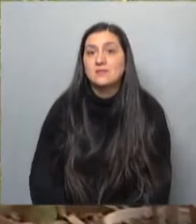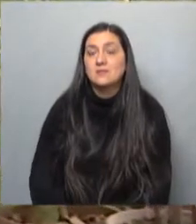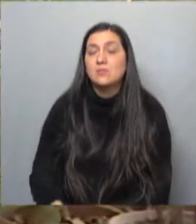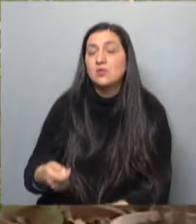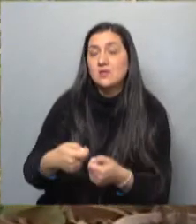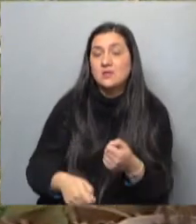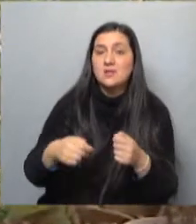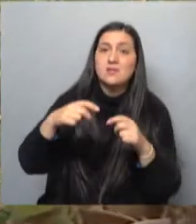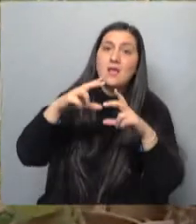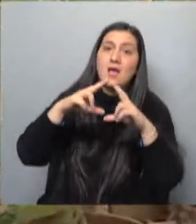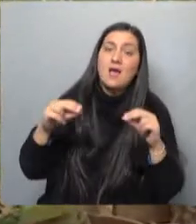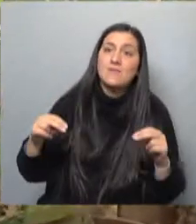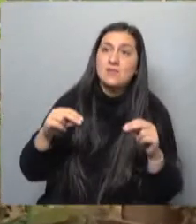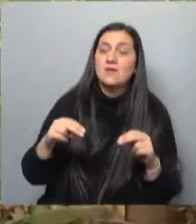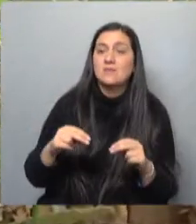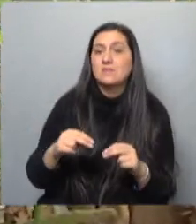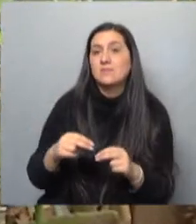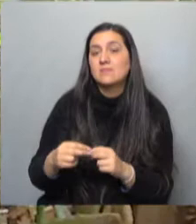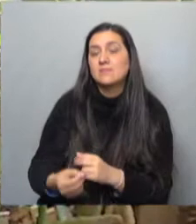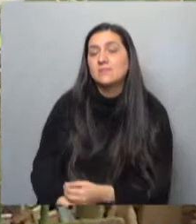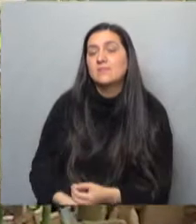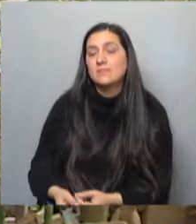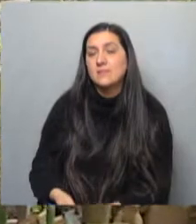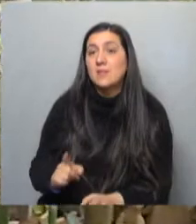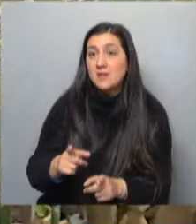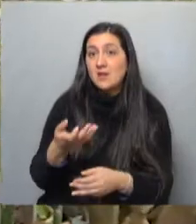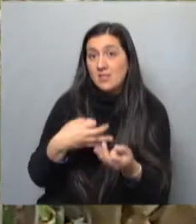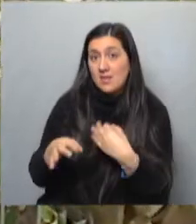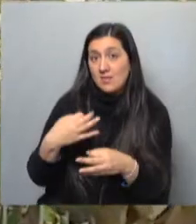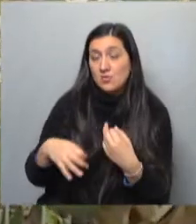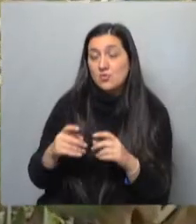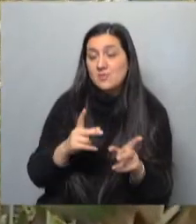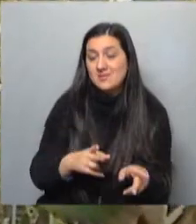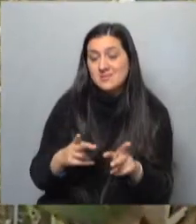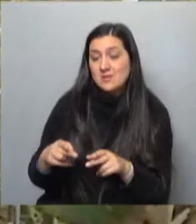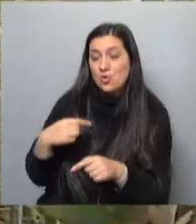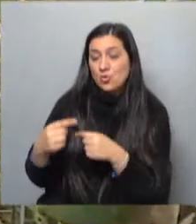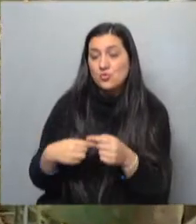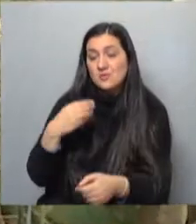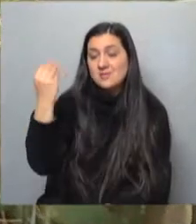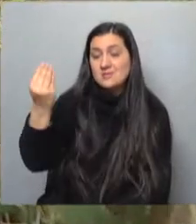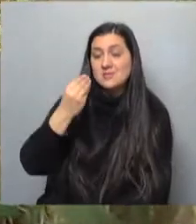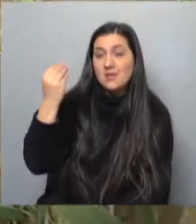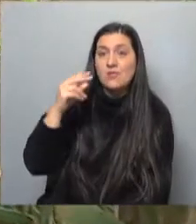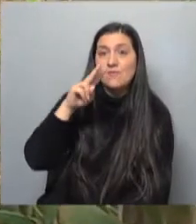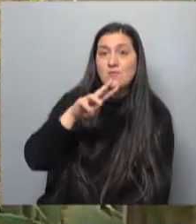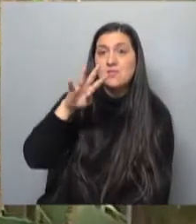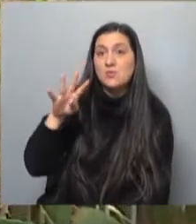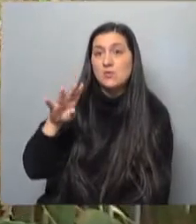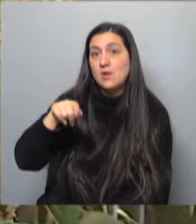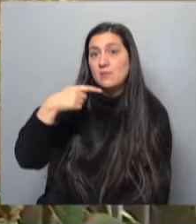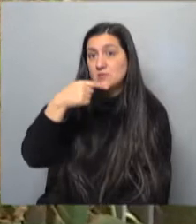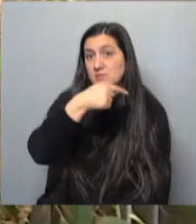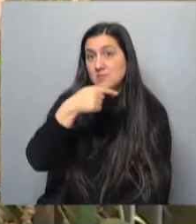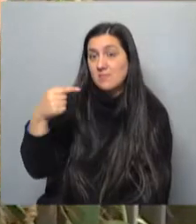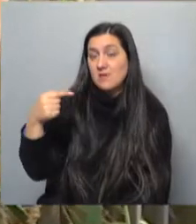Picantel, Habitat, Red Pavos, boletería de la sala. Y el ciclo continúa sábado 24, la semana que viene,